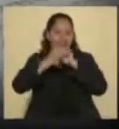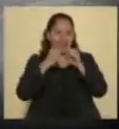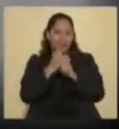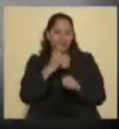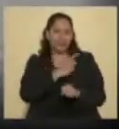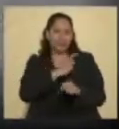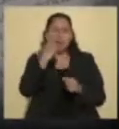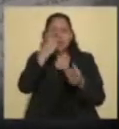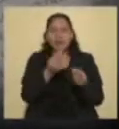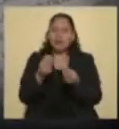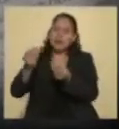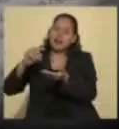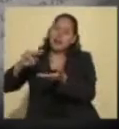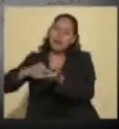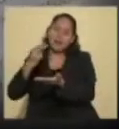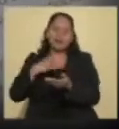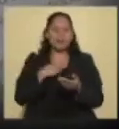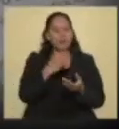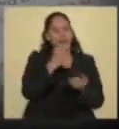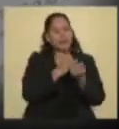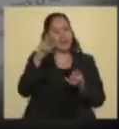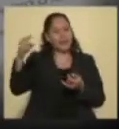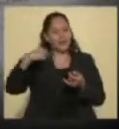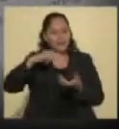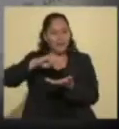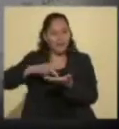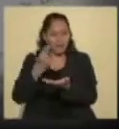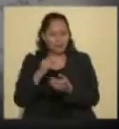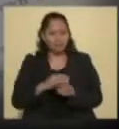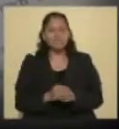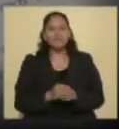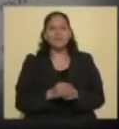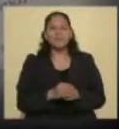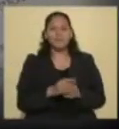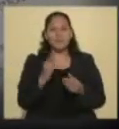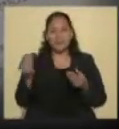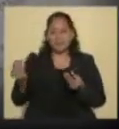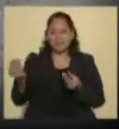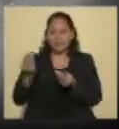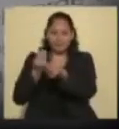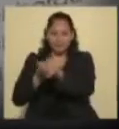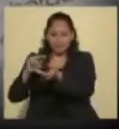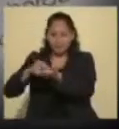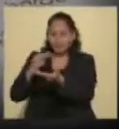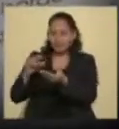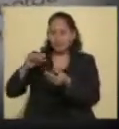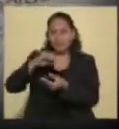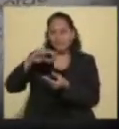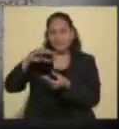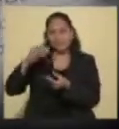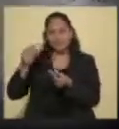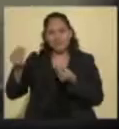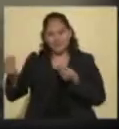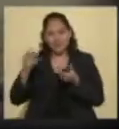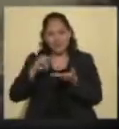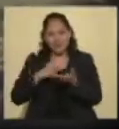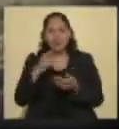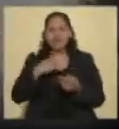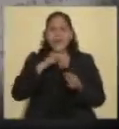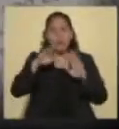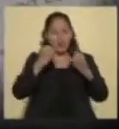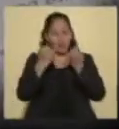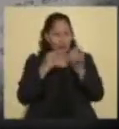lo dedicara y yo le dedicara el mío. Entonces, en ocasiones yo soy muy bromista